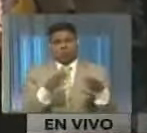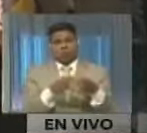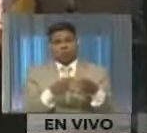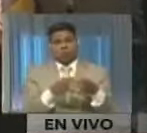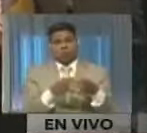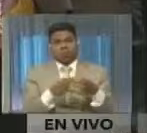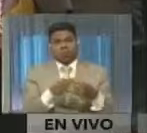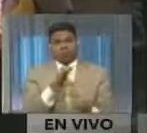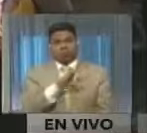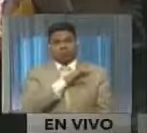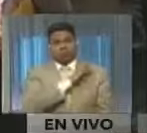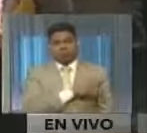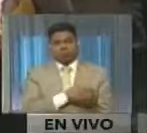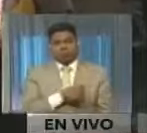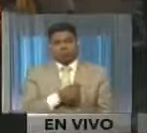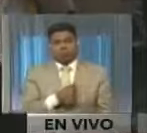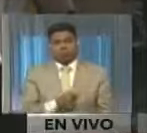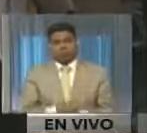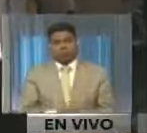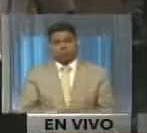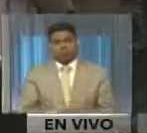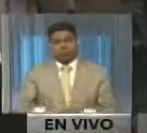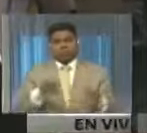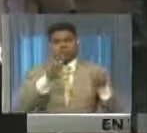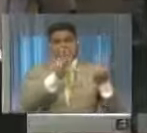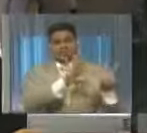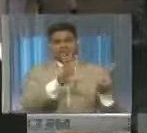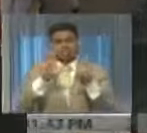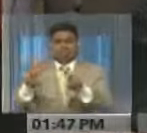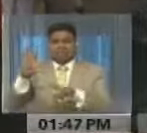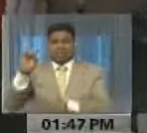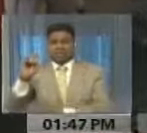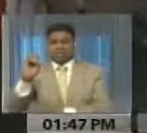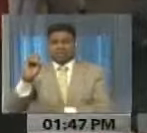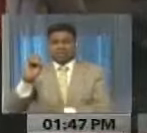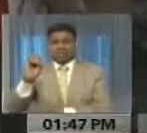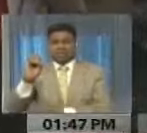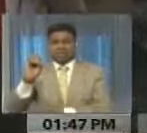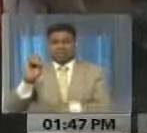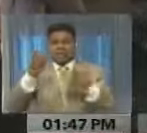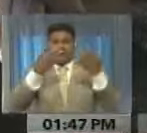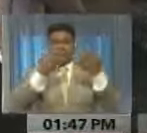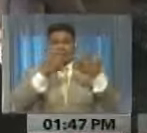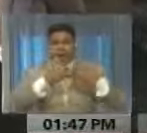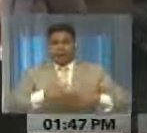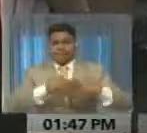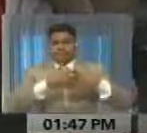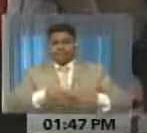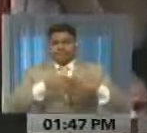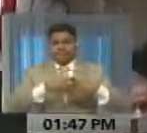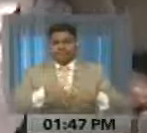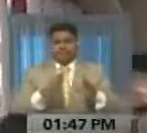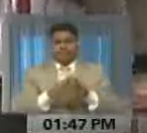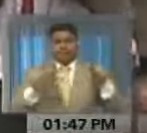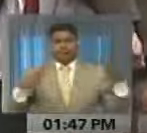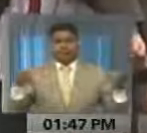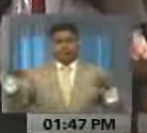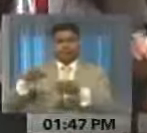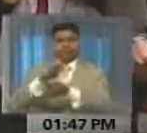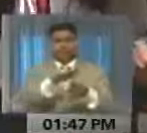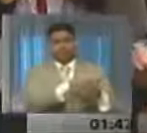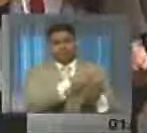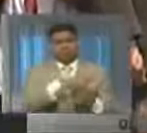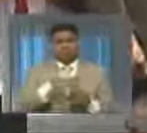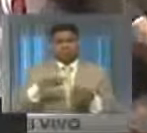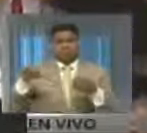de 720 fábricas de los tres motores priorizados de la gran misión Abastecimiento